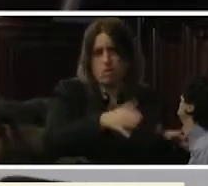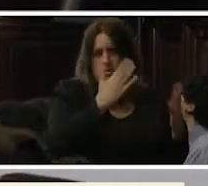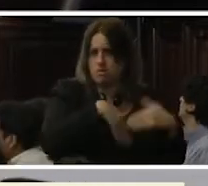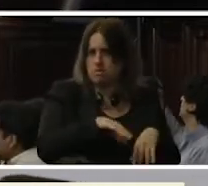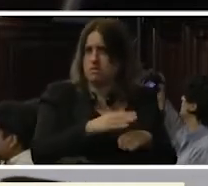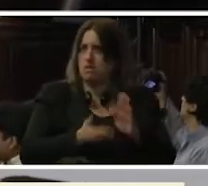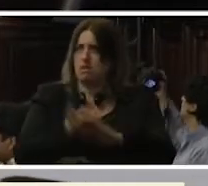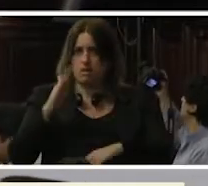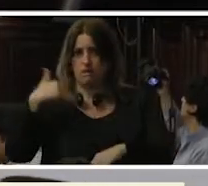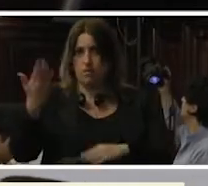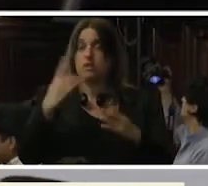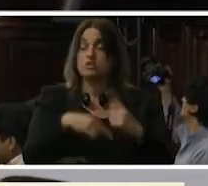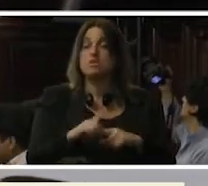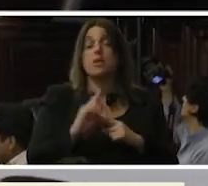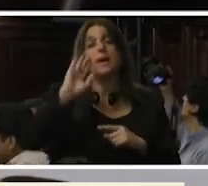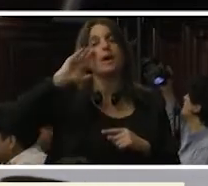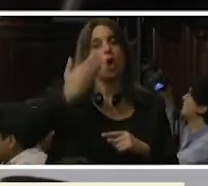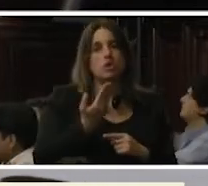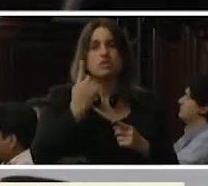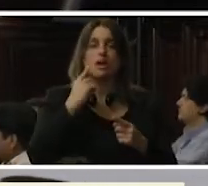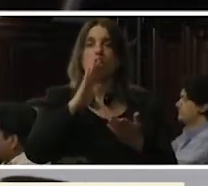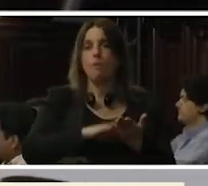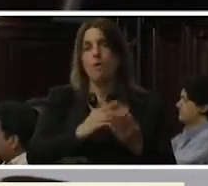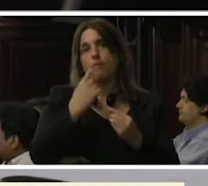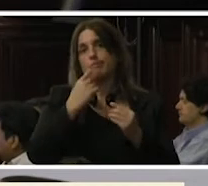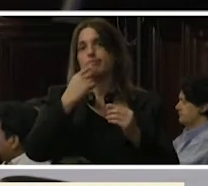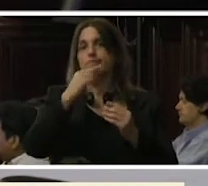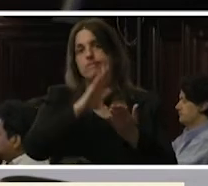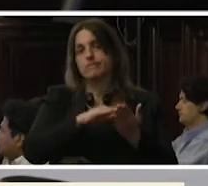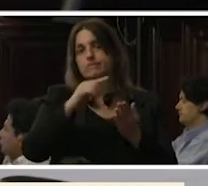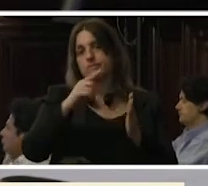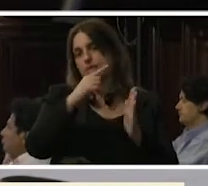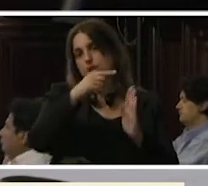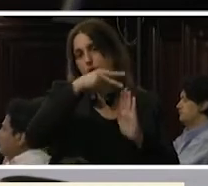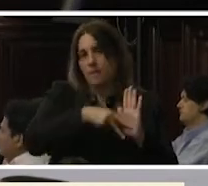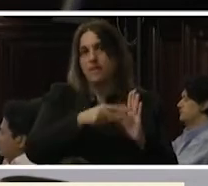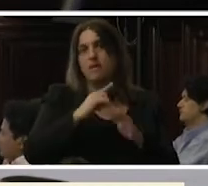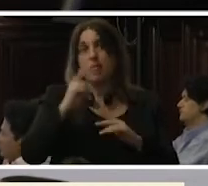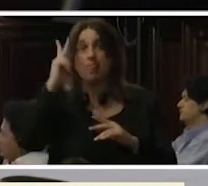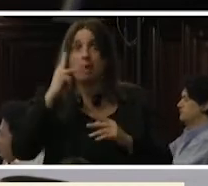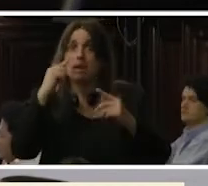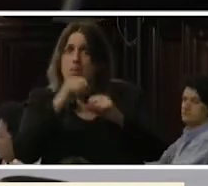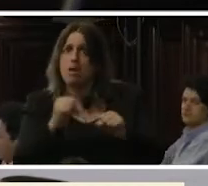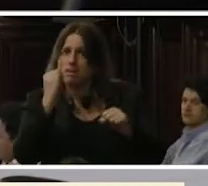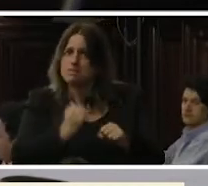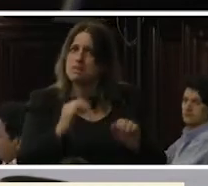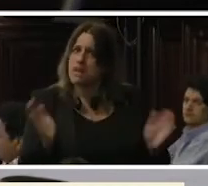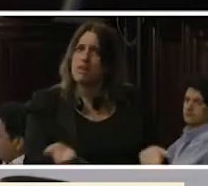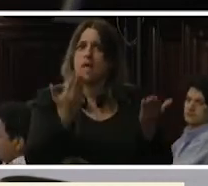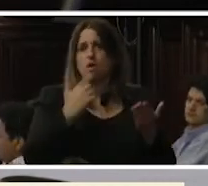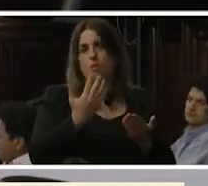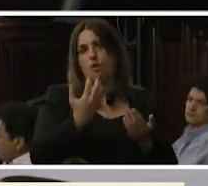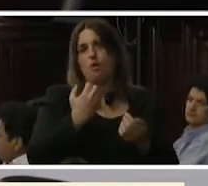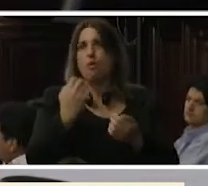Promover y reconocer plataformas indígenas de articulación y discusión que permitan levantar información de diagnóstico